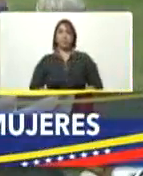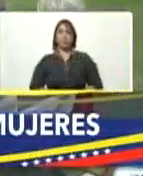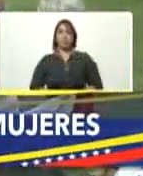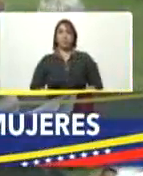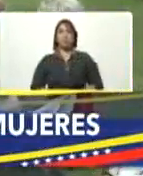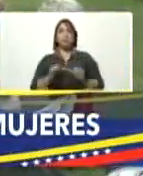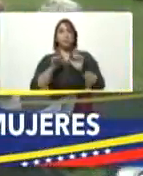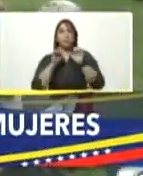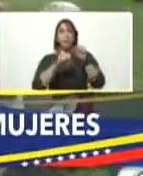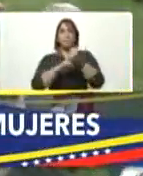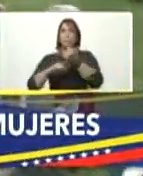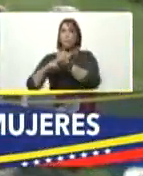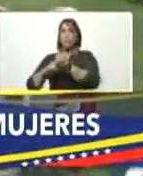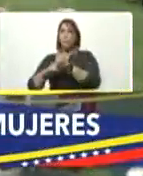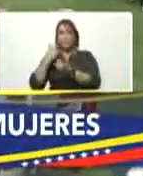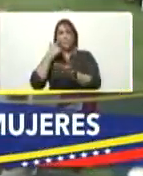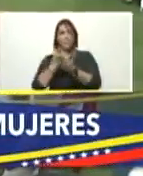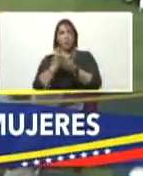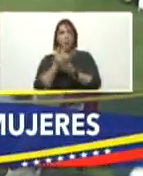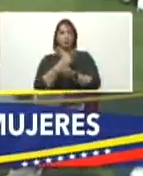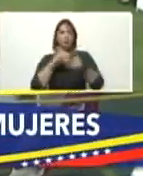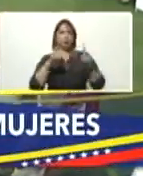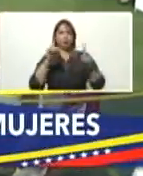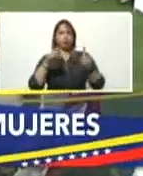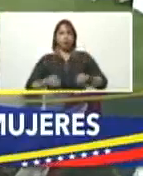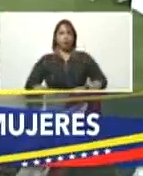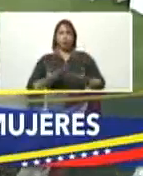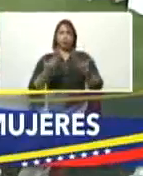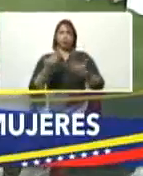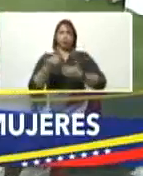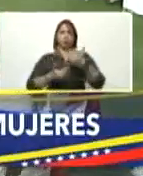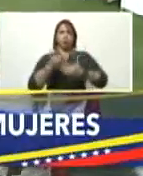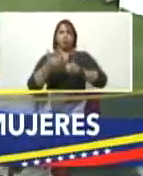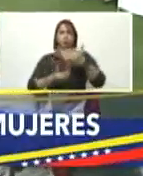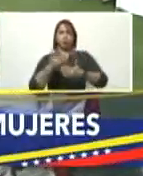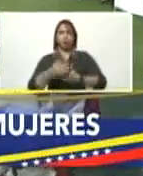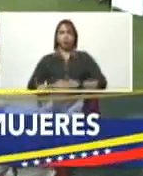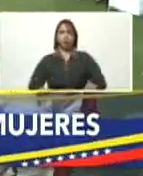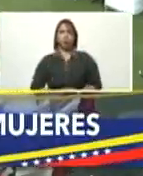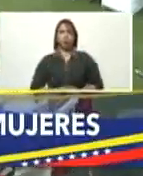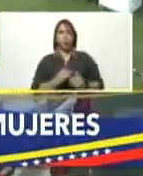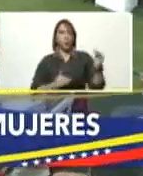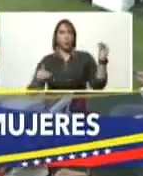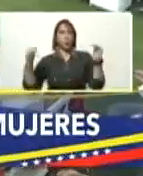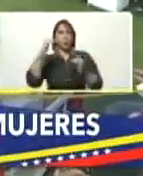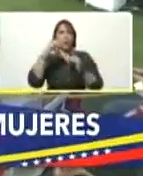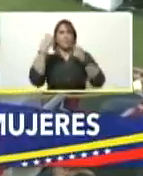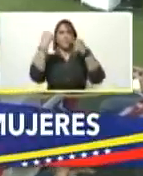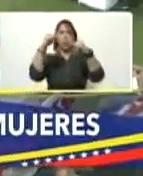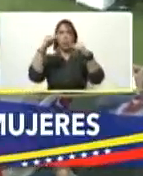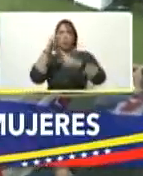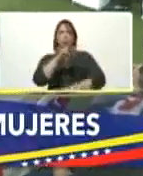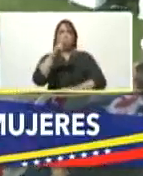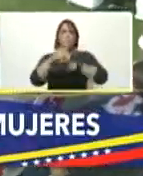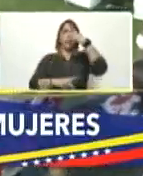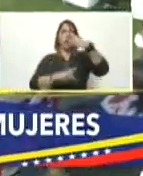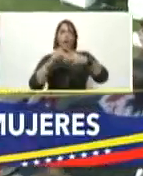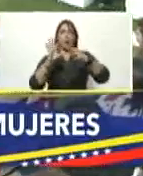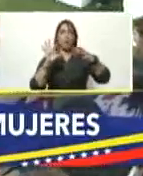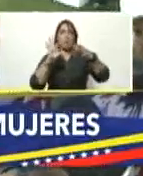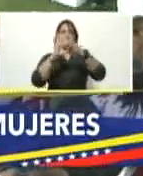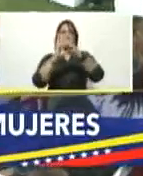seguir impulsando, pero mira, democratizando y llevando hasta el máximo nivel, dos planes que van